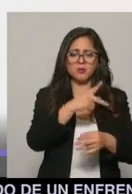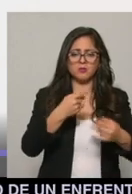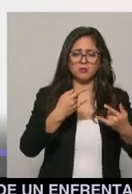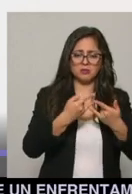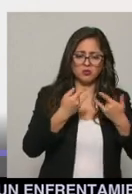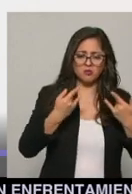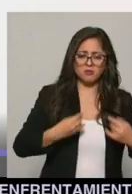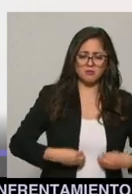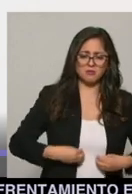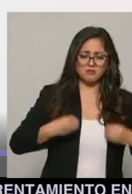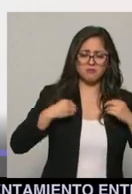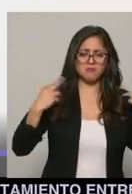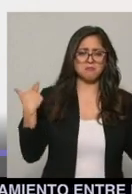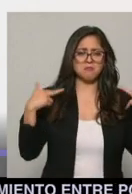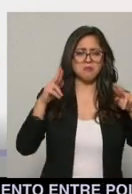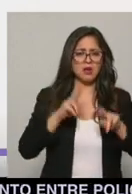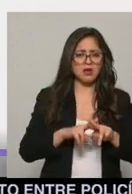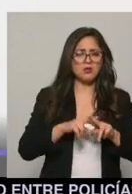Setzal, que